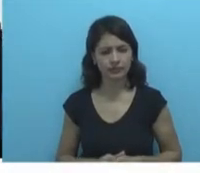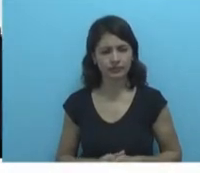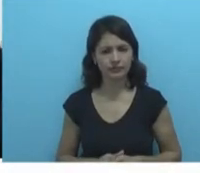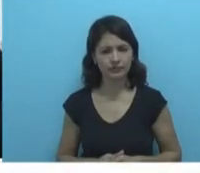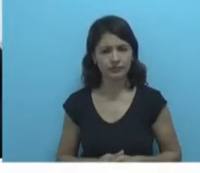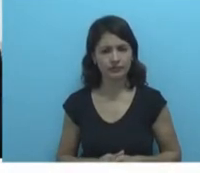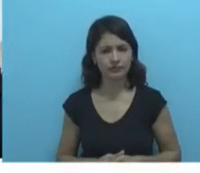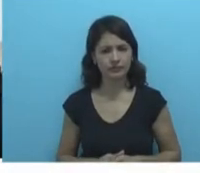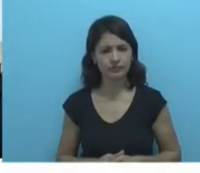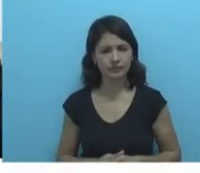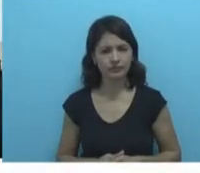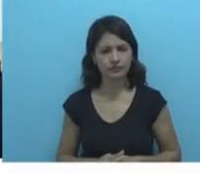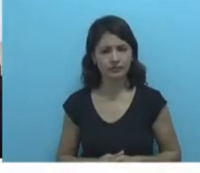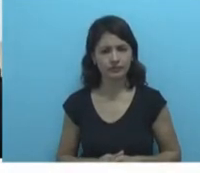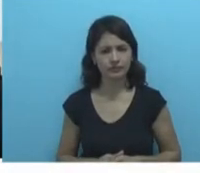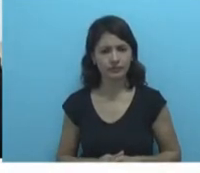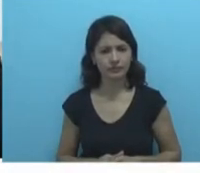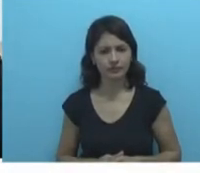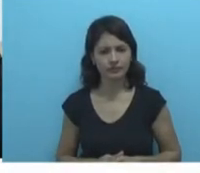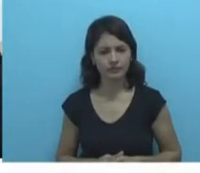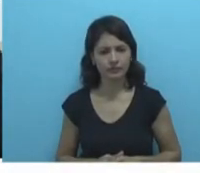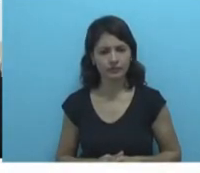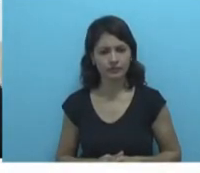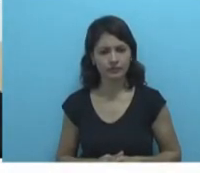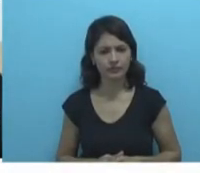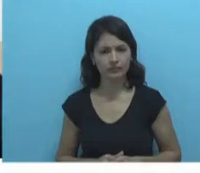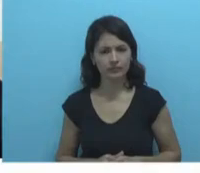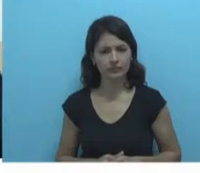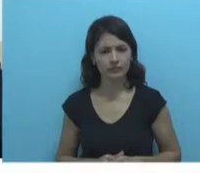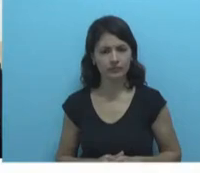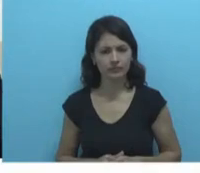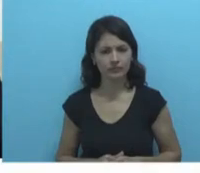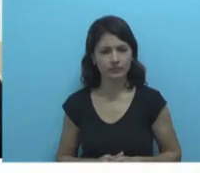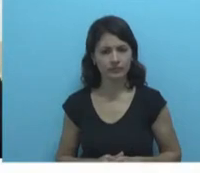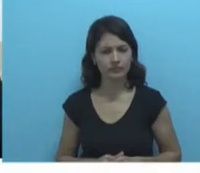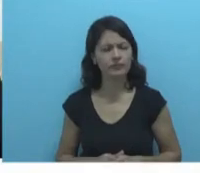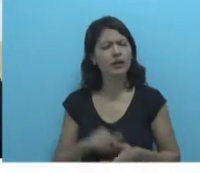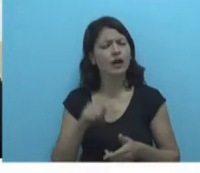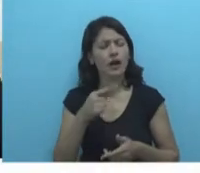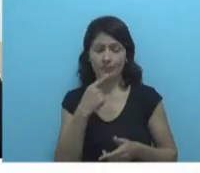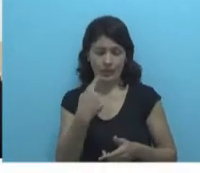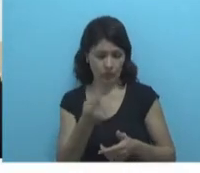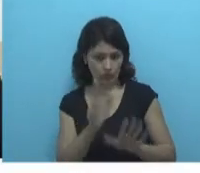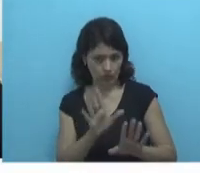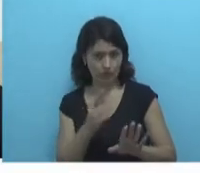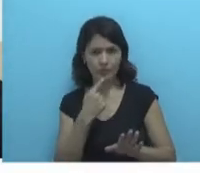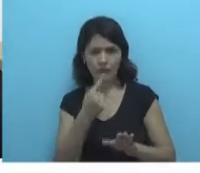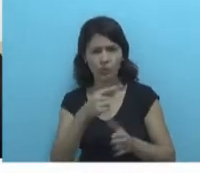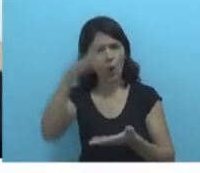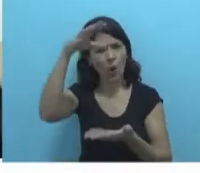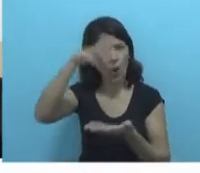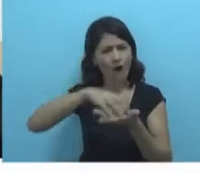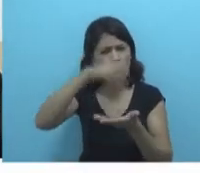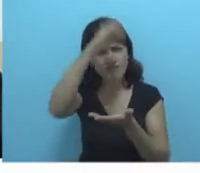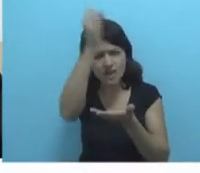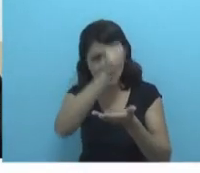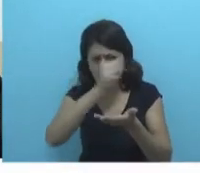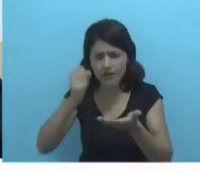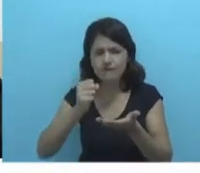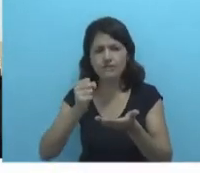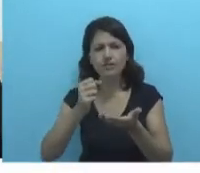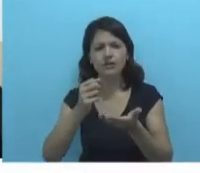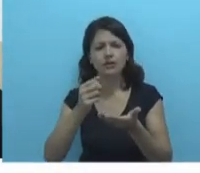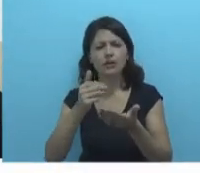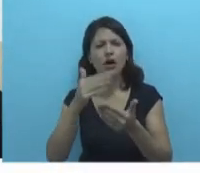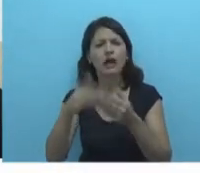dice, los ABC, conocían esta medida del gobierno, estos grandes frigoríficos,